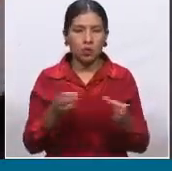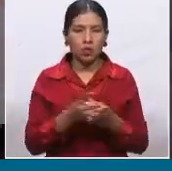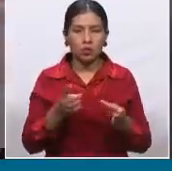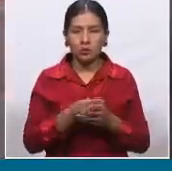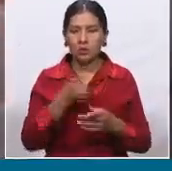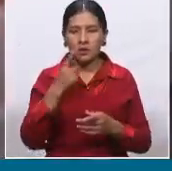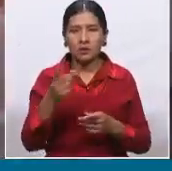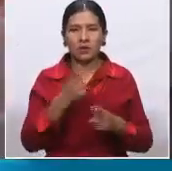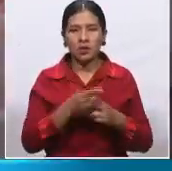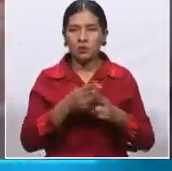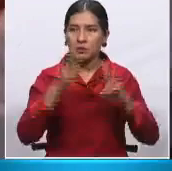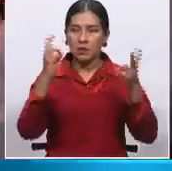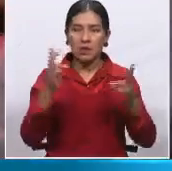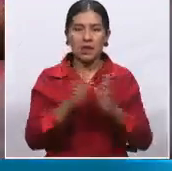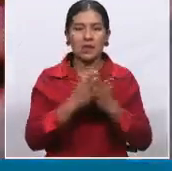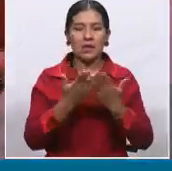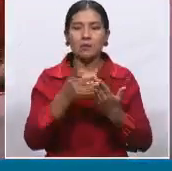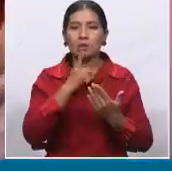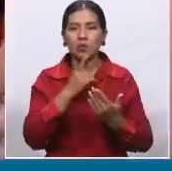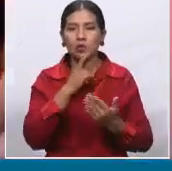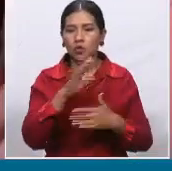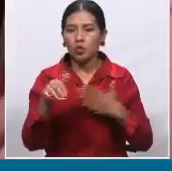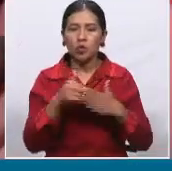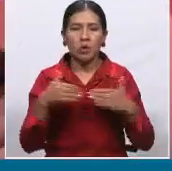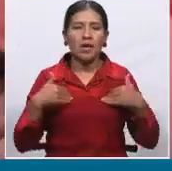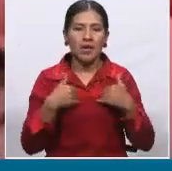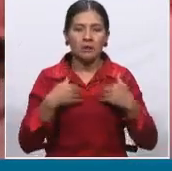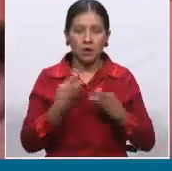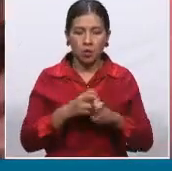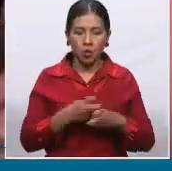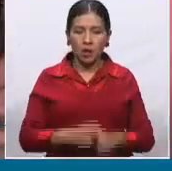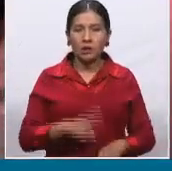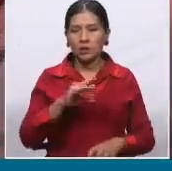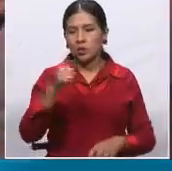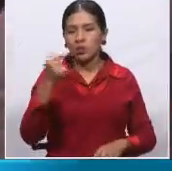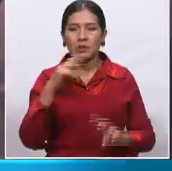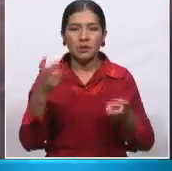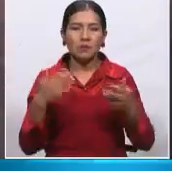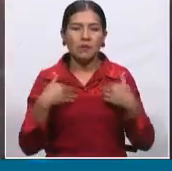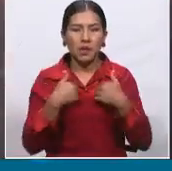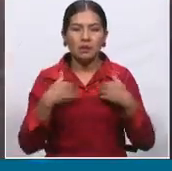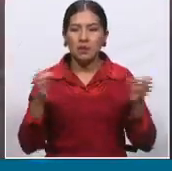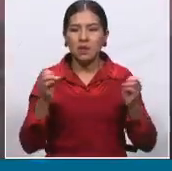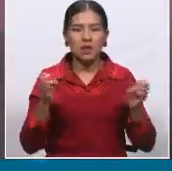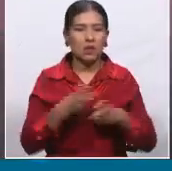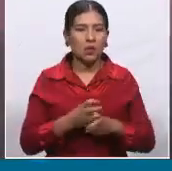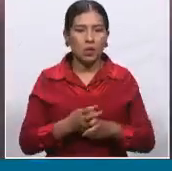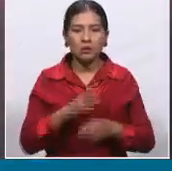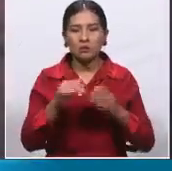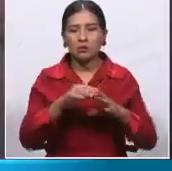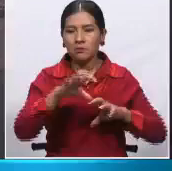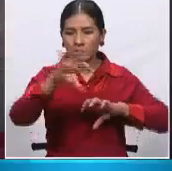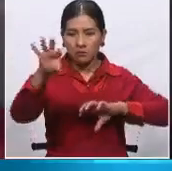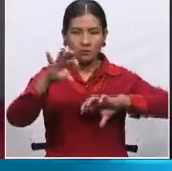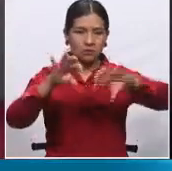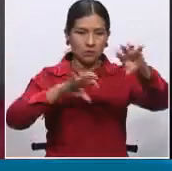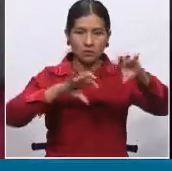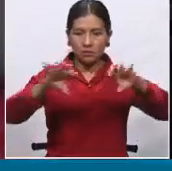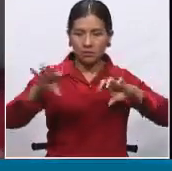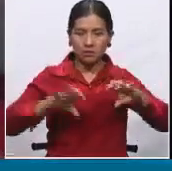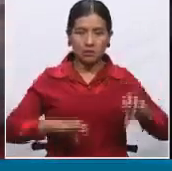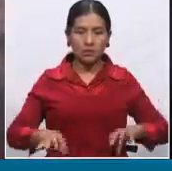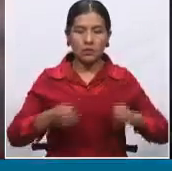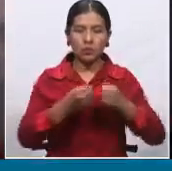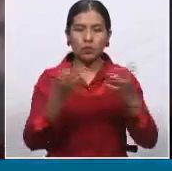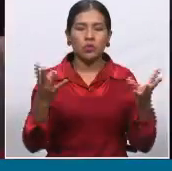Rojo de Animales Vertebrados, por otro lado de Animales Invertebrados, y así podemos ir clasificando muchos otros textos,